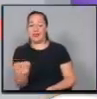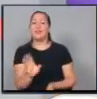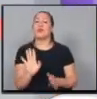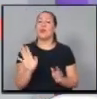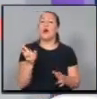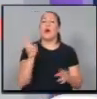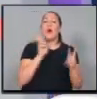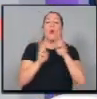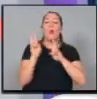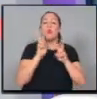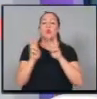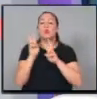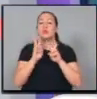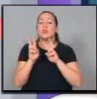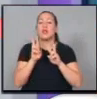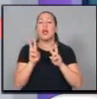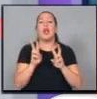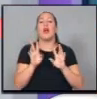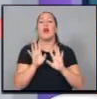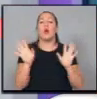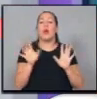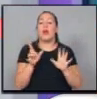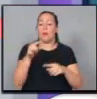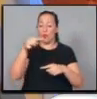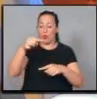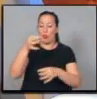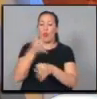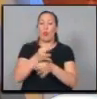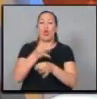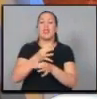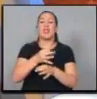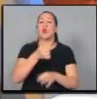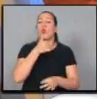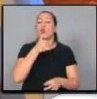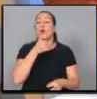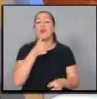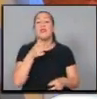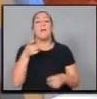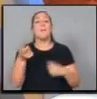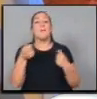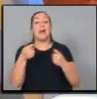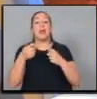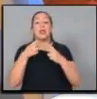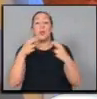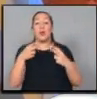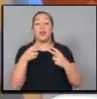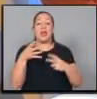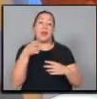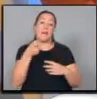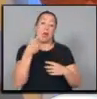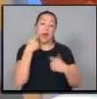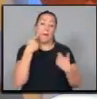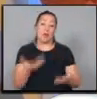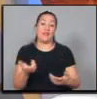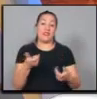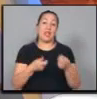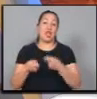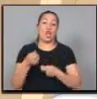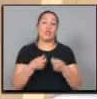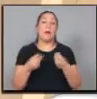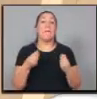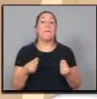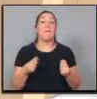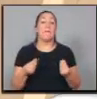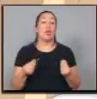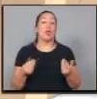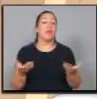buscar la opción con el jugo de botellita. Sí, con el jugo. Y para los verduleros el limón es un gran negocio. ¿Por qué digo es un gran negocio? Porque te